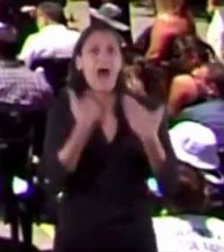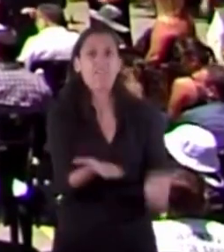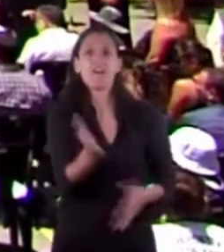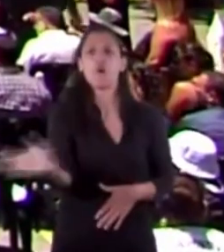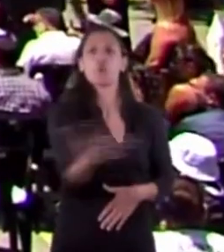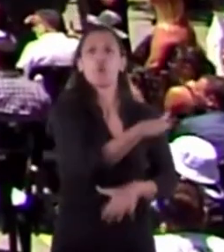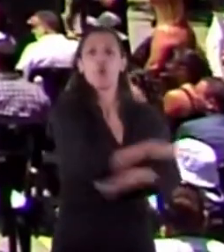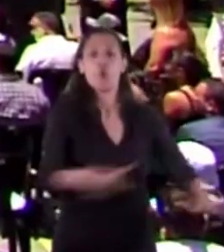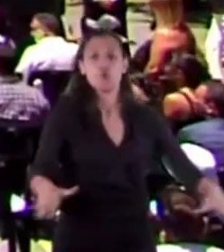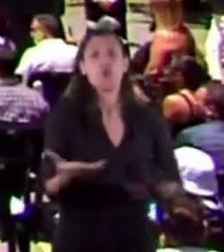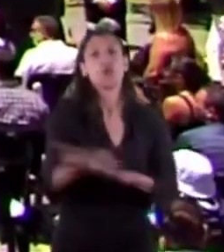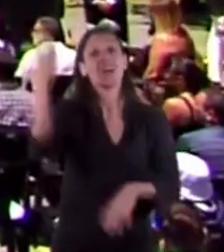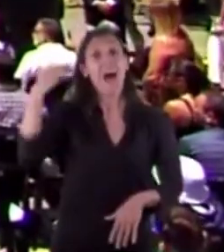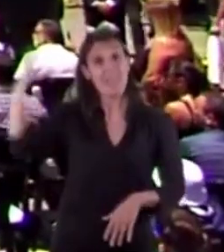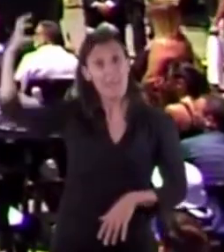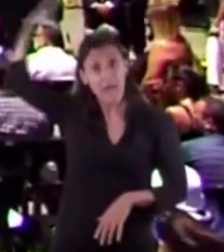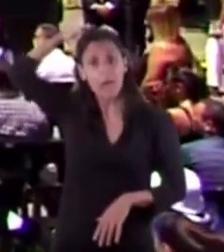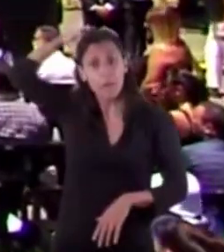Evita vivió en un país